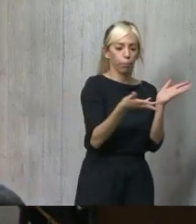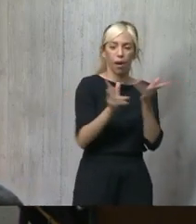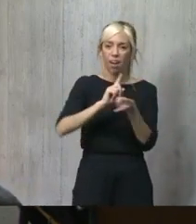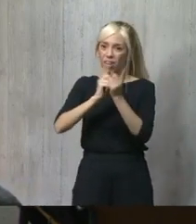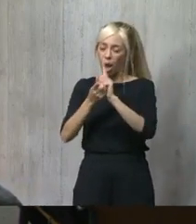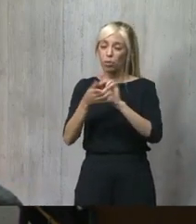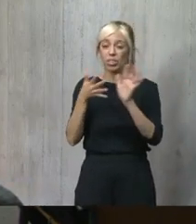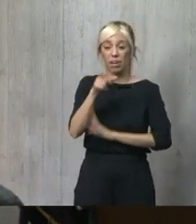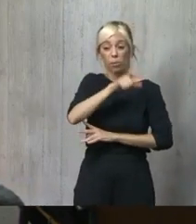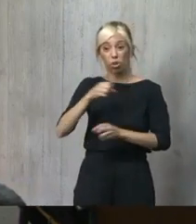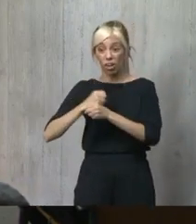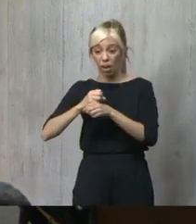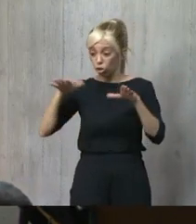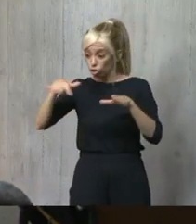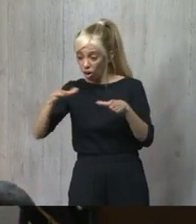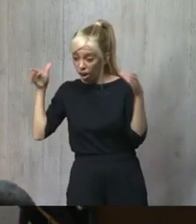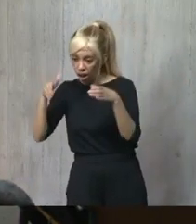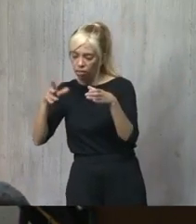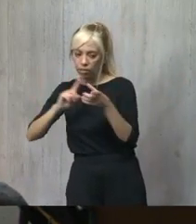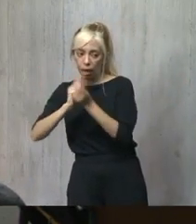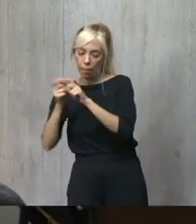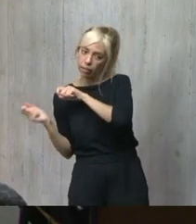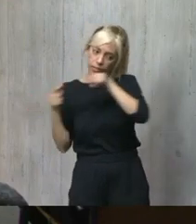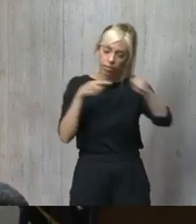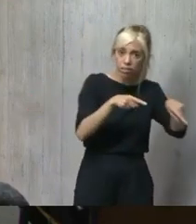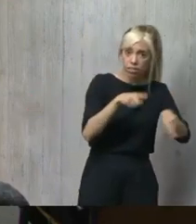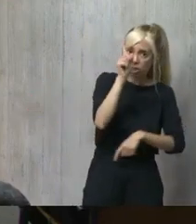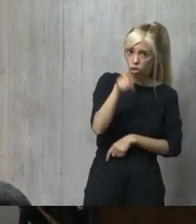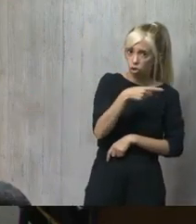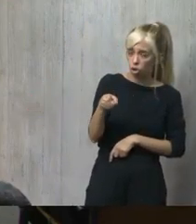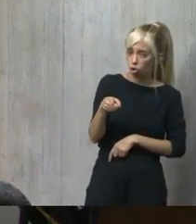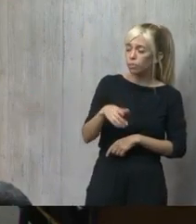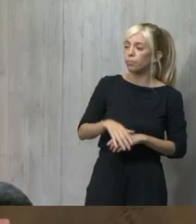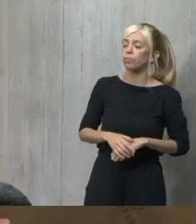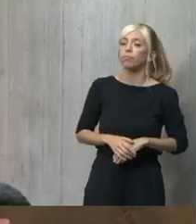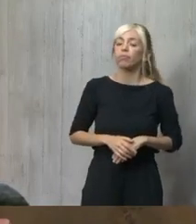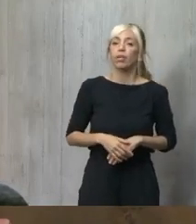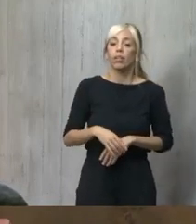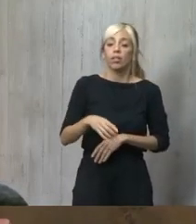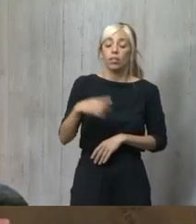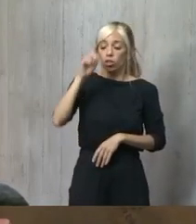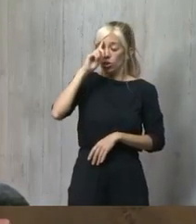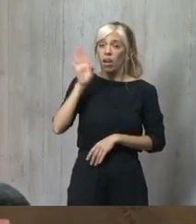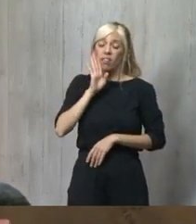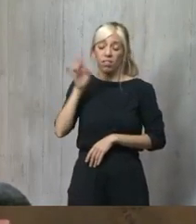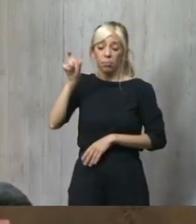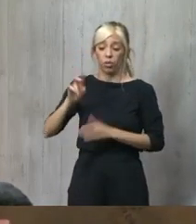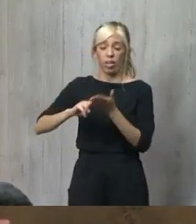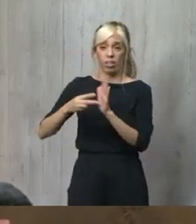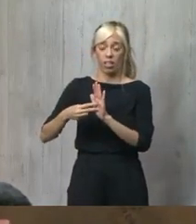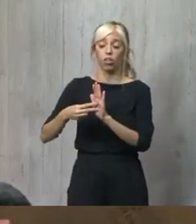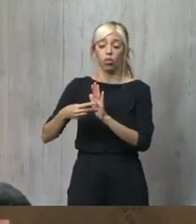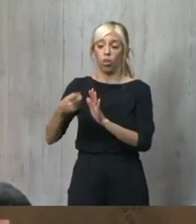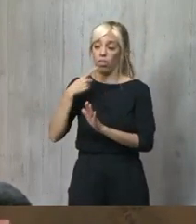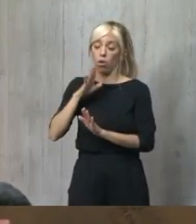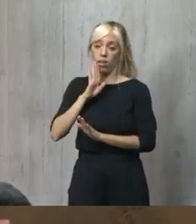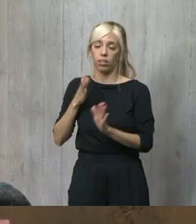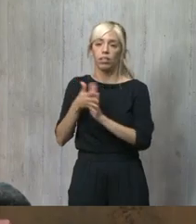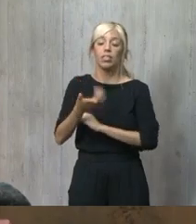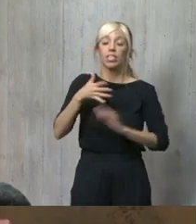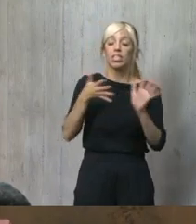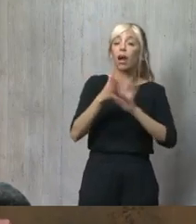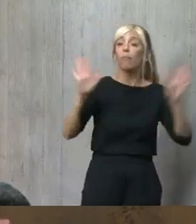trabajos. Gracias. Pues no sé si le contesto yo o le contesta el técnico. Hay un cambio en la previsión del viento por la noche, pero mejor